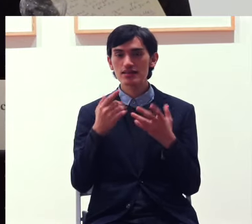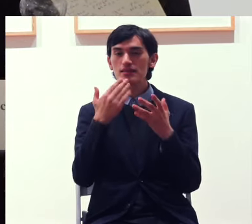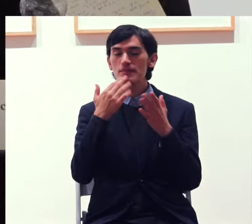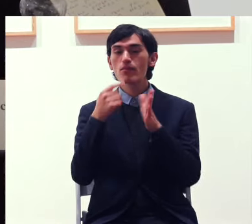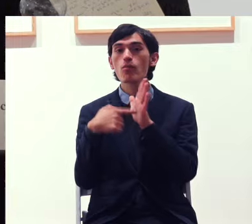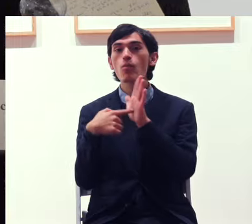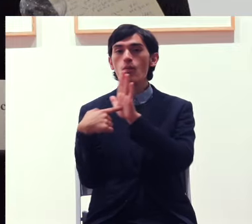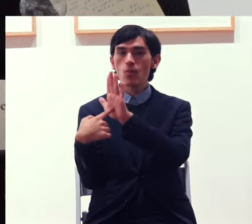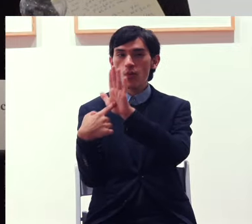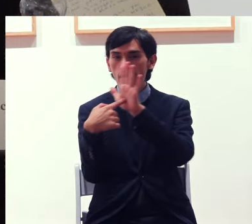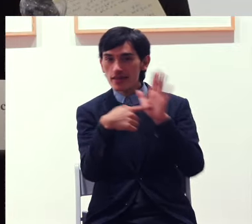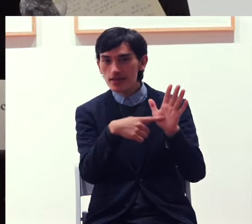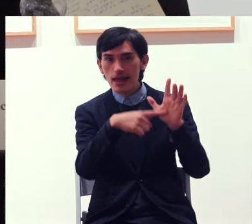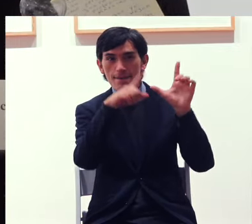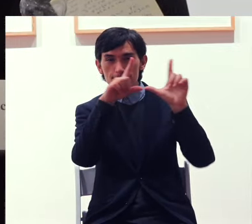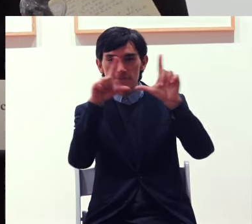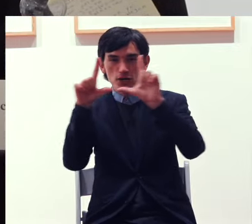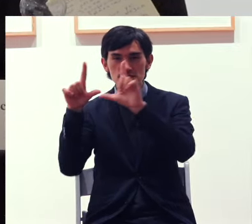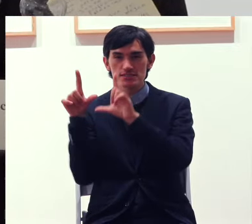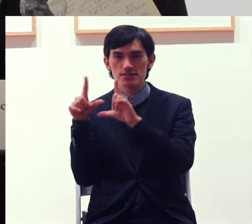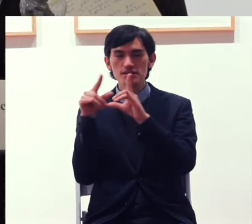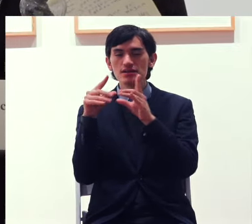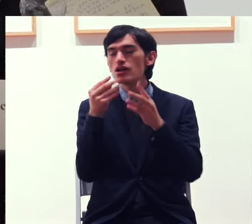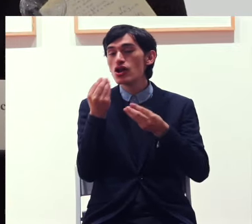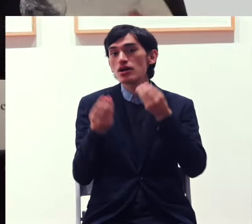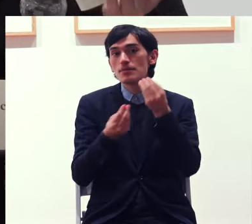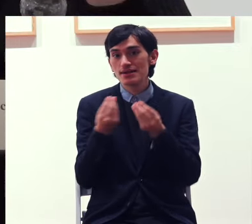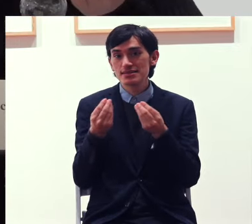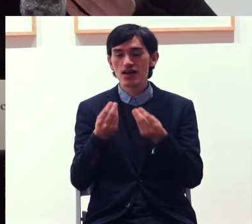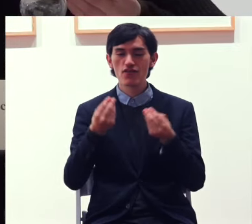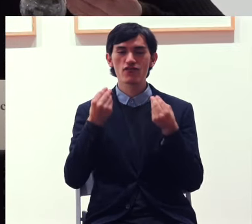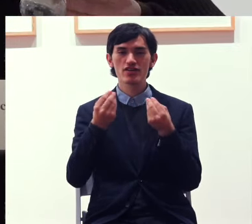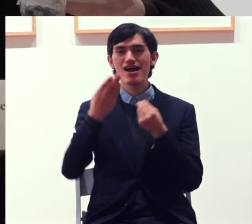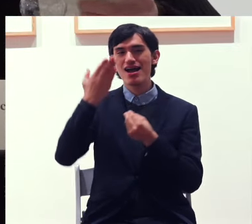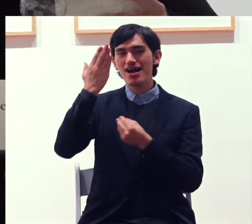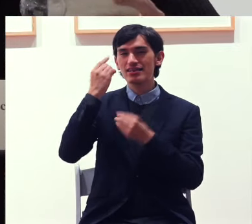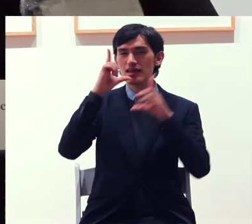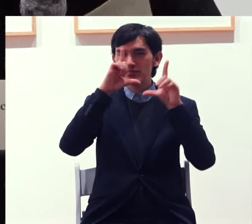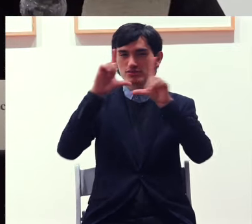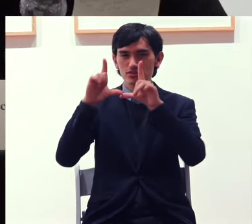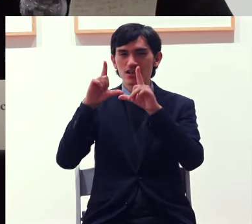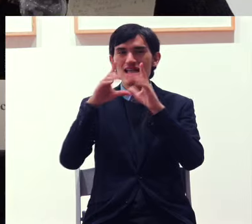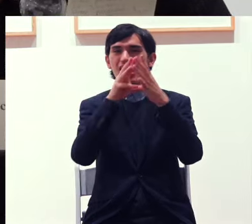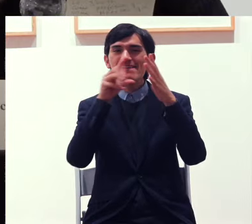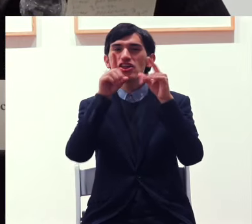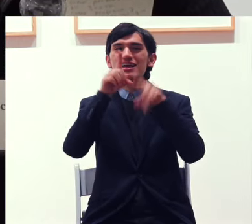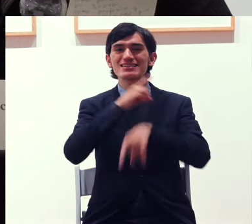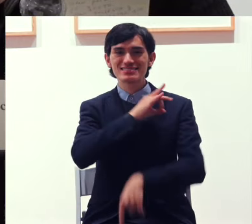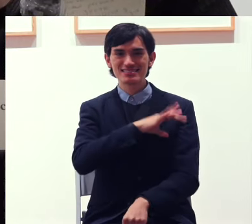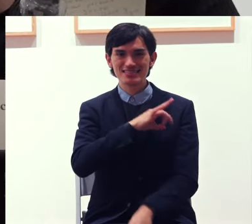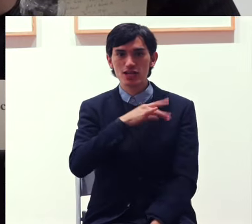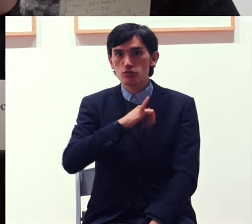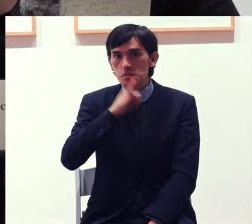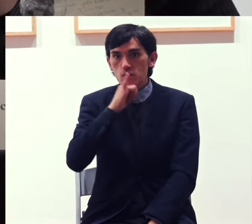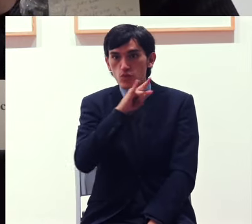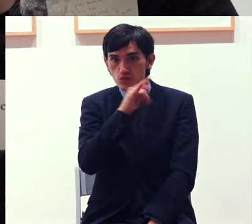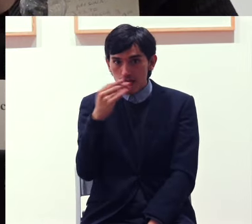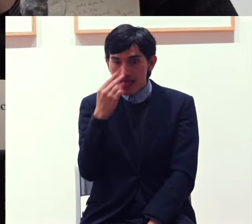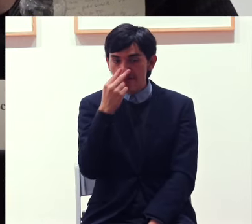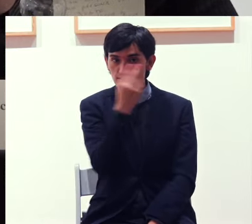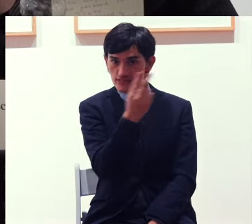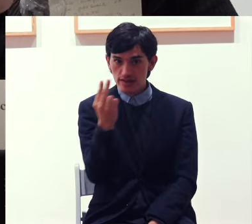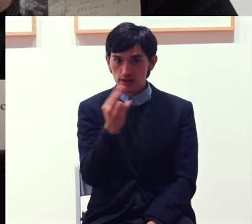que visibiliza en la exposición de grabados. Lo que pasa es que, bueno, hubo una exposición que se llama Grabados en Chile, no sé si la vieron,